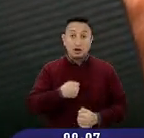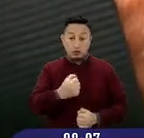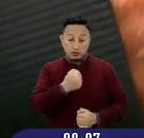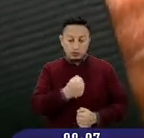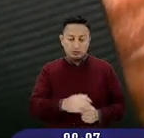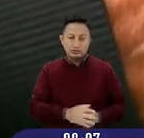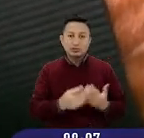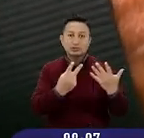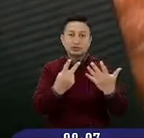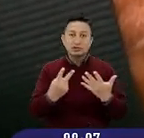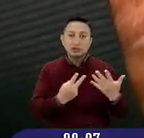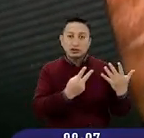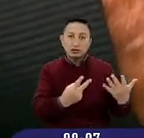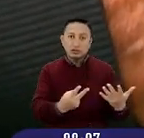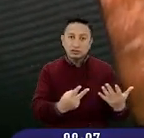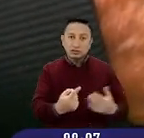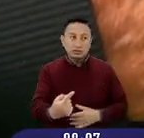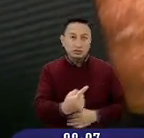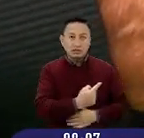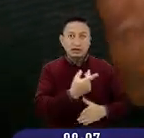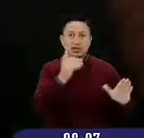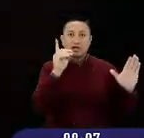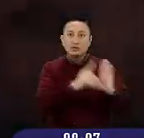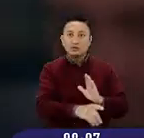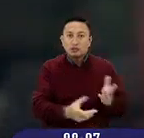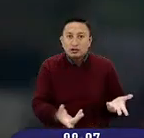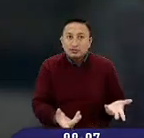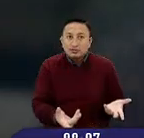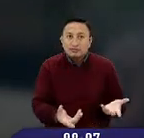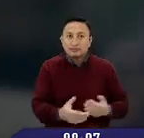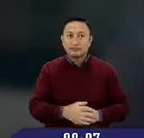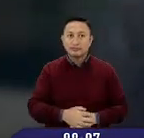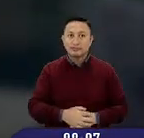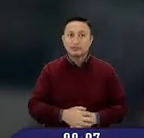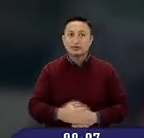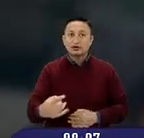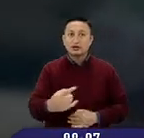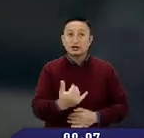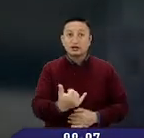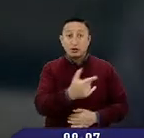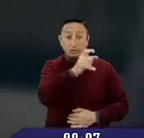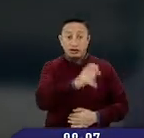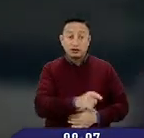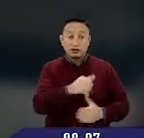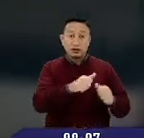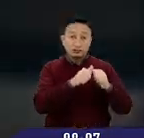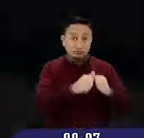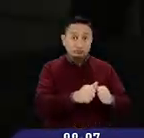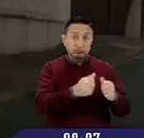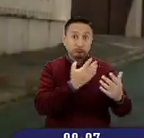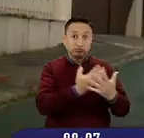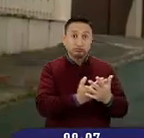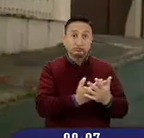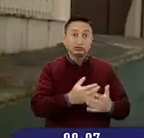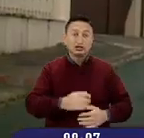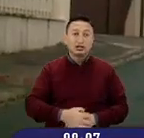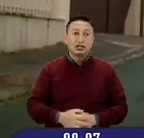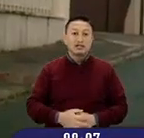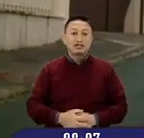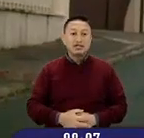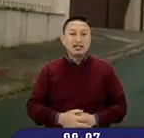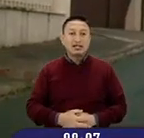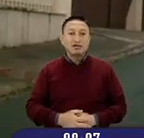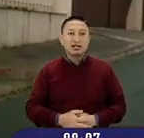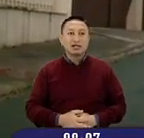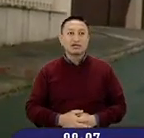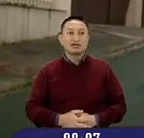llevaba 7 horas tratando de poner la denuncia. Y es que espera que este pillo no sea dejado en libertad. Quienes viven en el